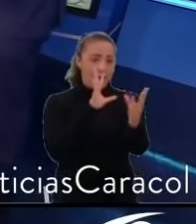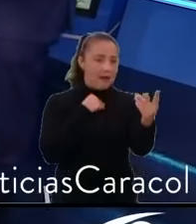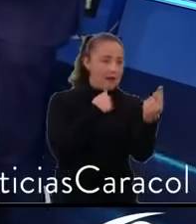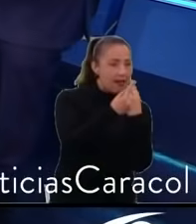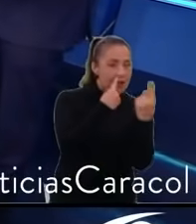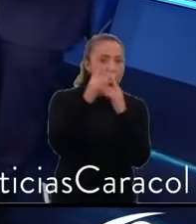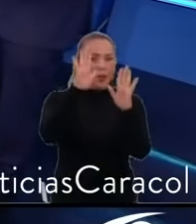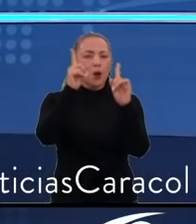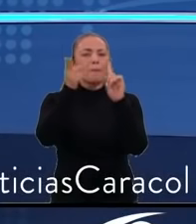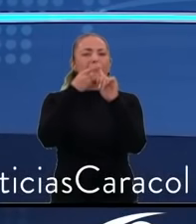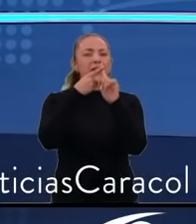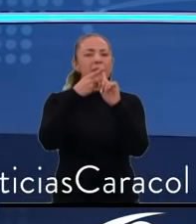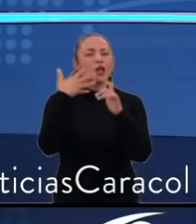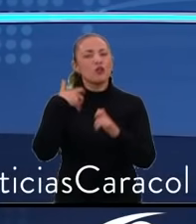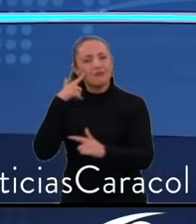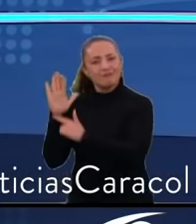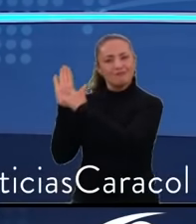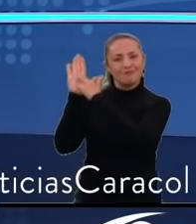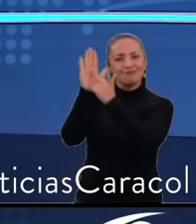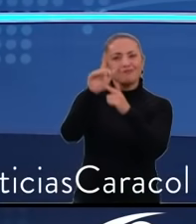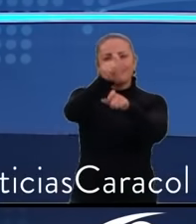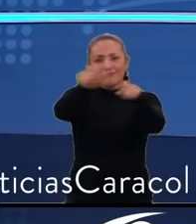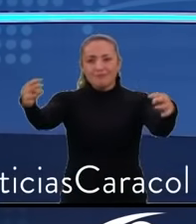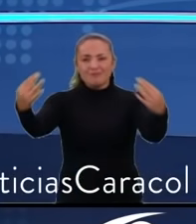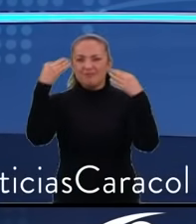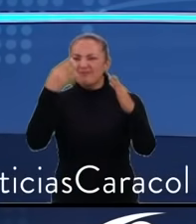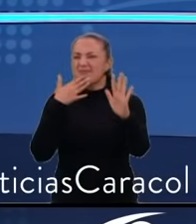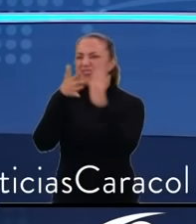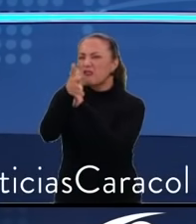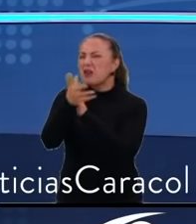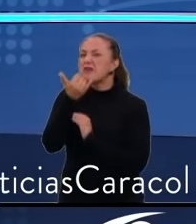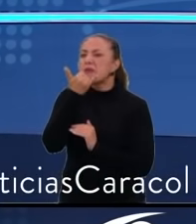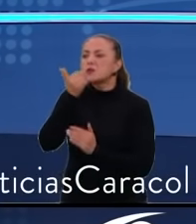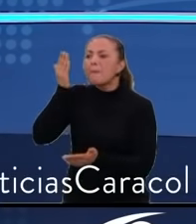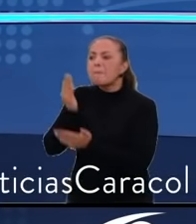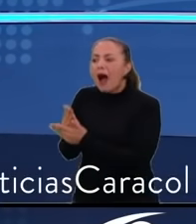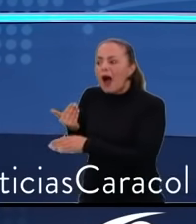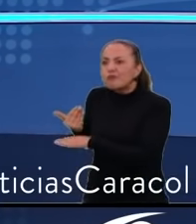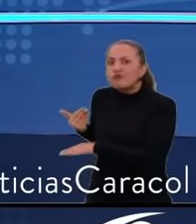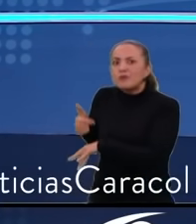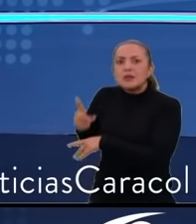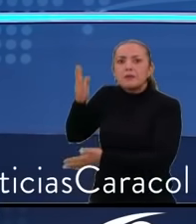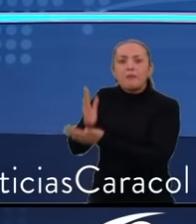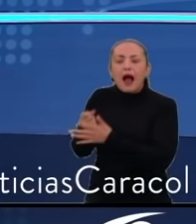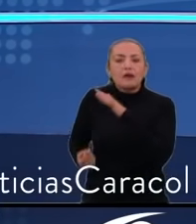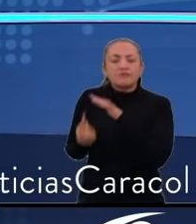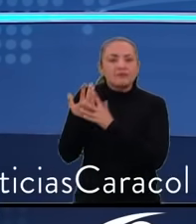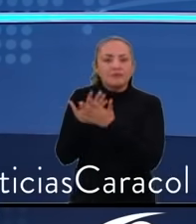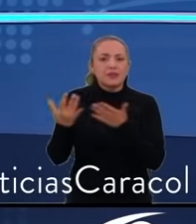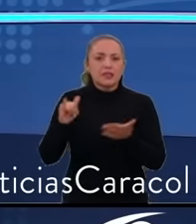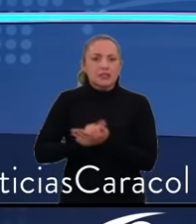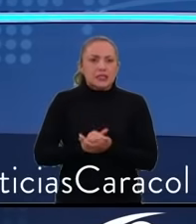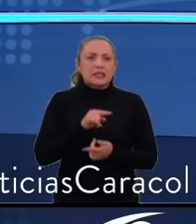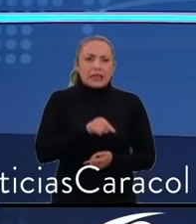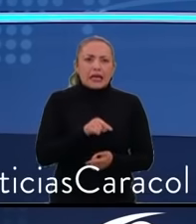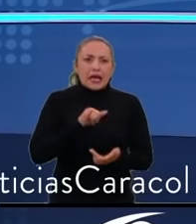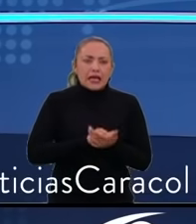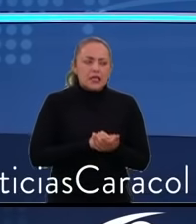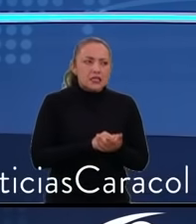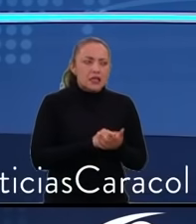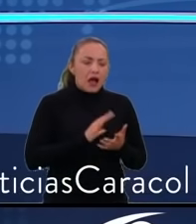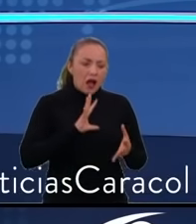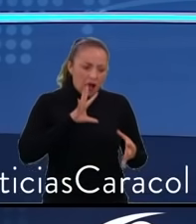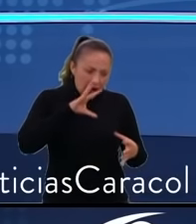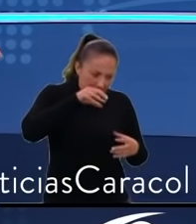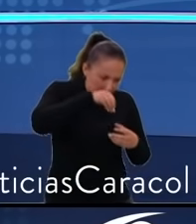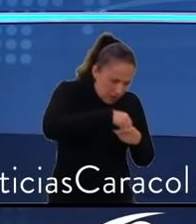invitar a todos los televidentes a que vean en este informe lo que ocurrió en las últimas horas, que empieza a meternos en lo que ocurre